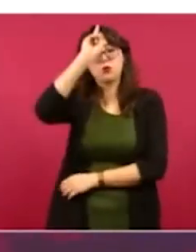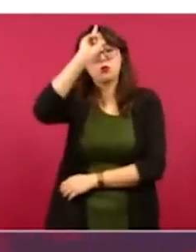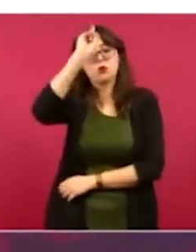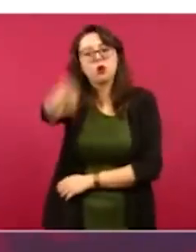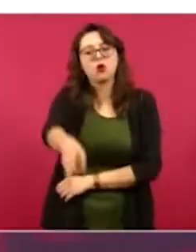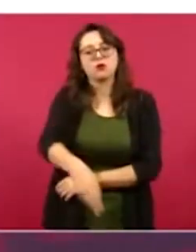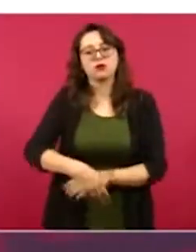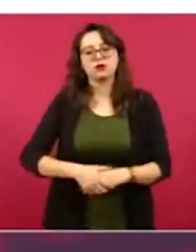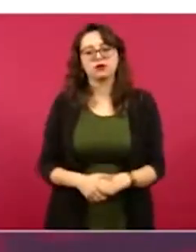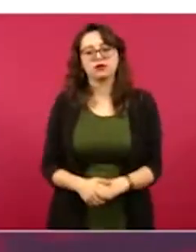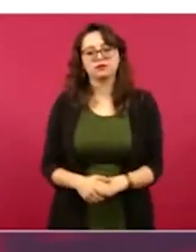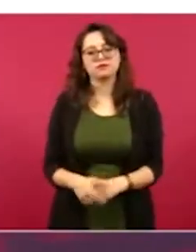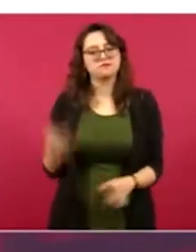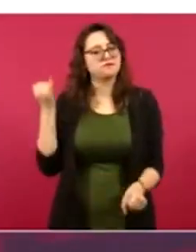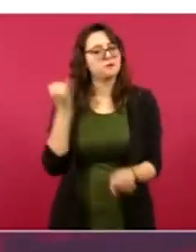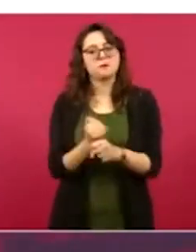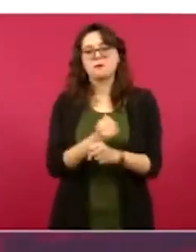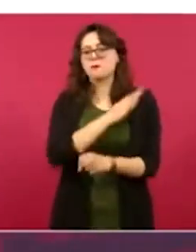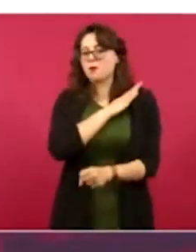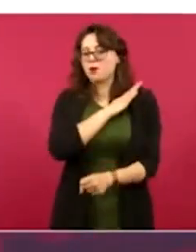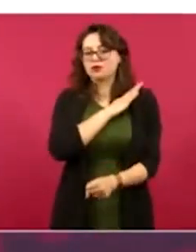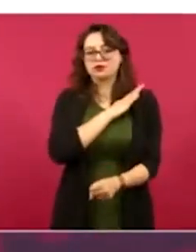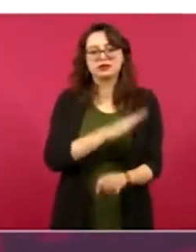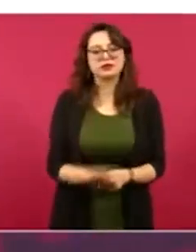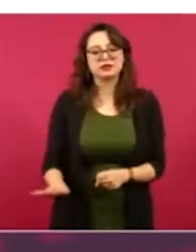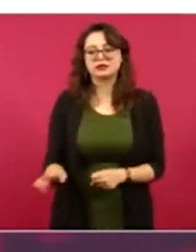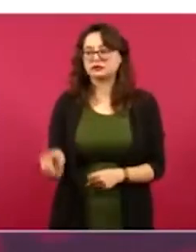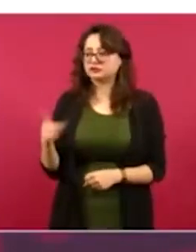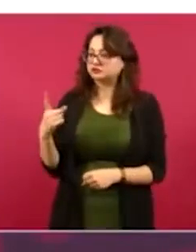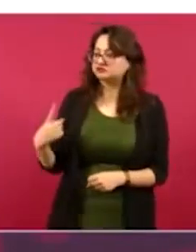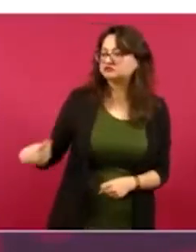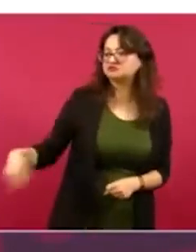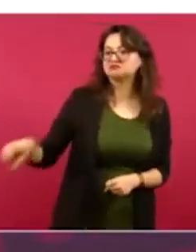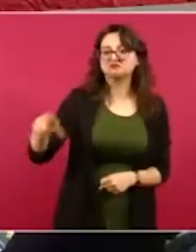condonación de impuestos, porque era el colmo que los de arriba no pagaran impuestos.